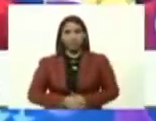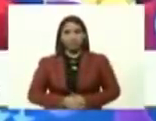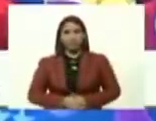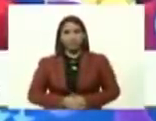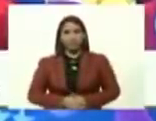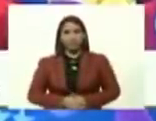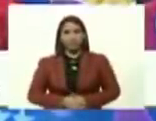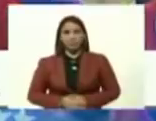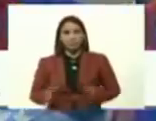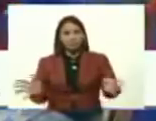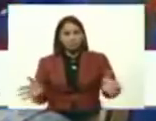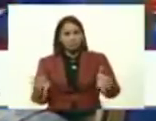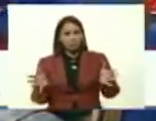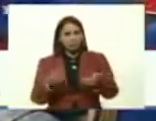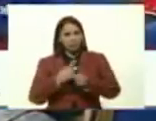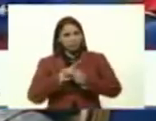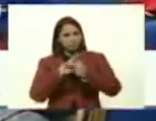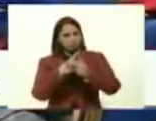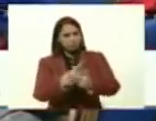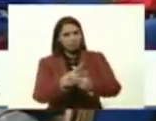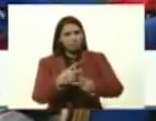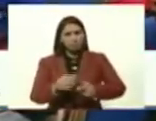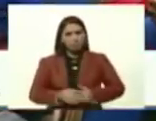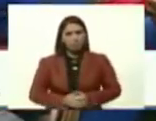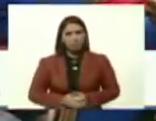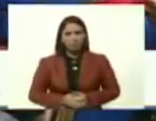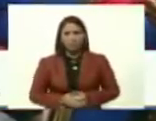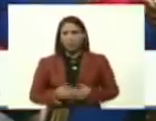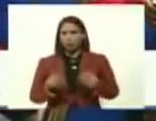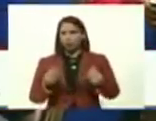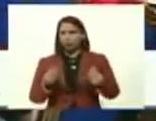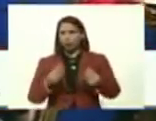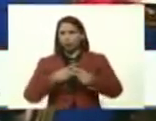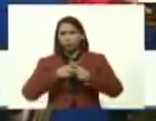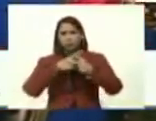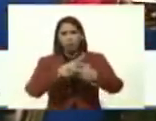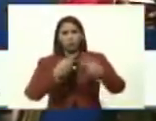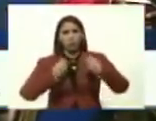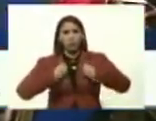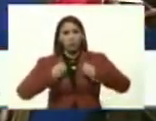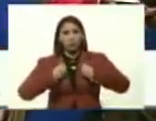forja voluntad, mucha voluntad en la vida.